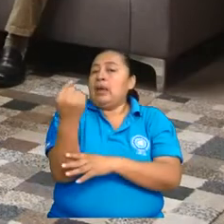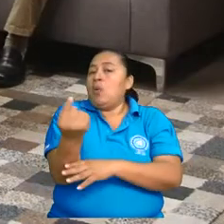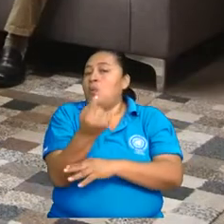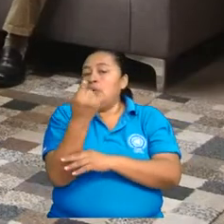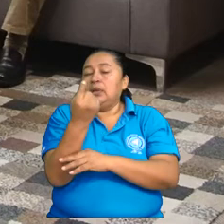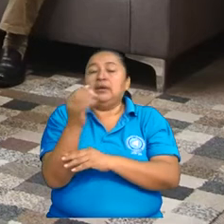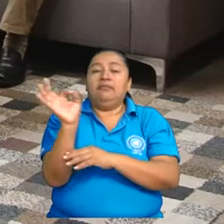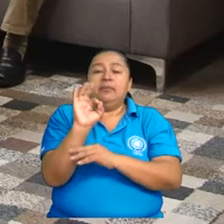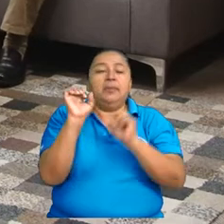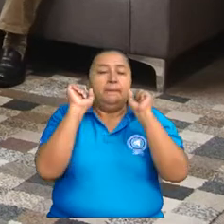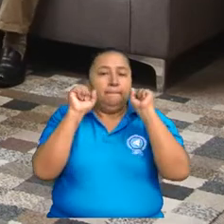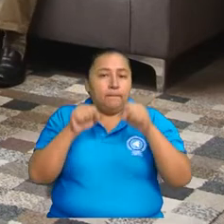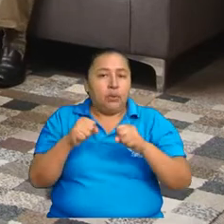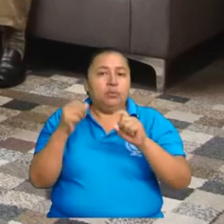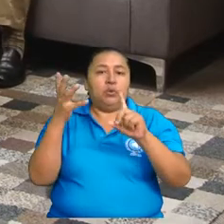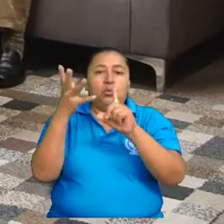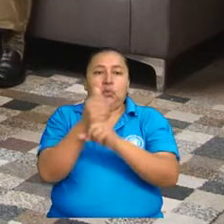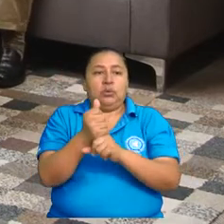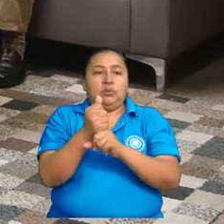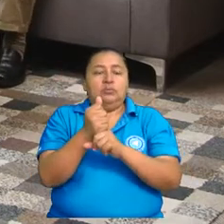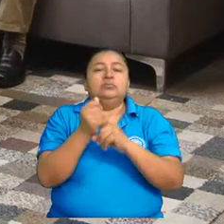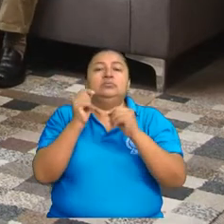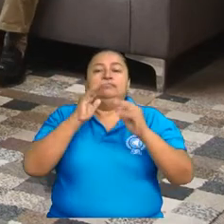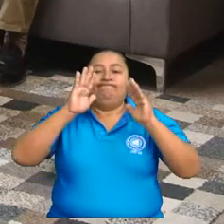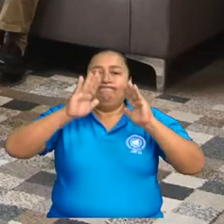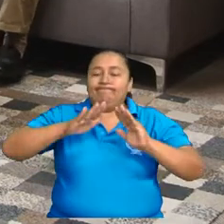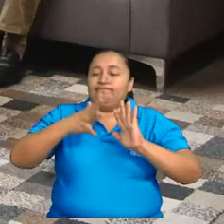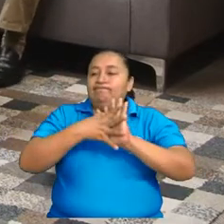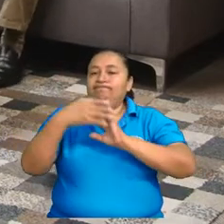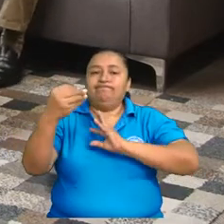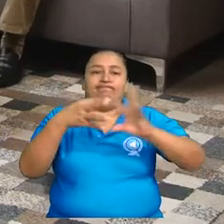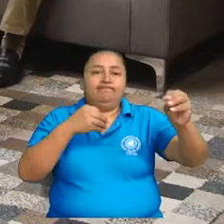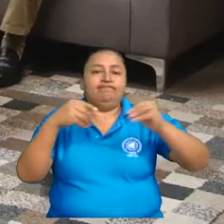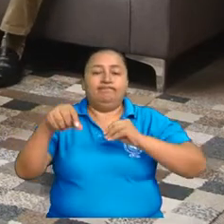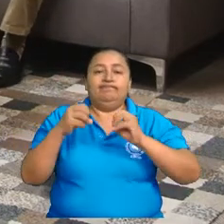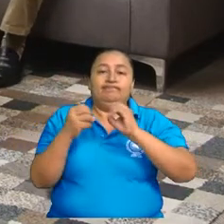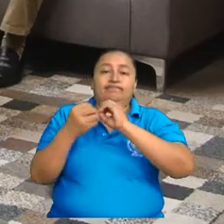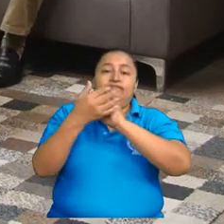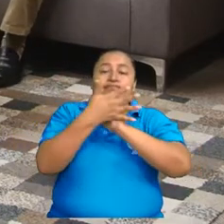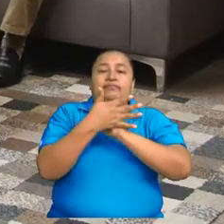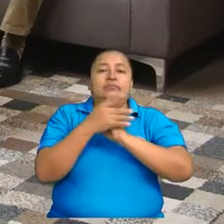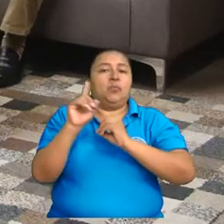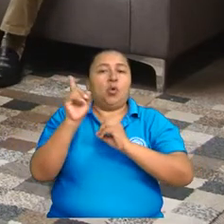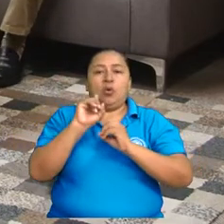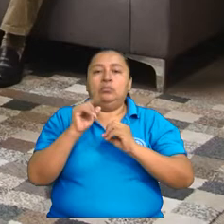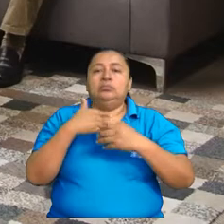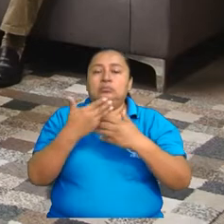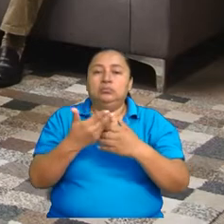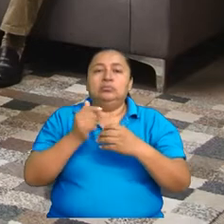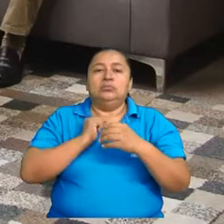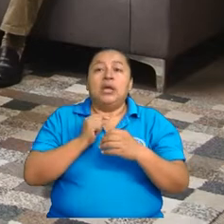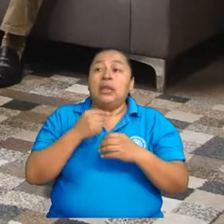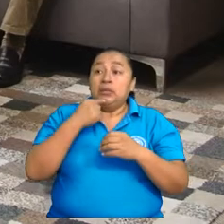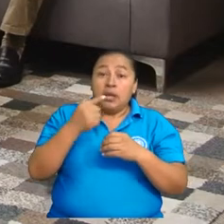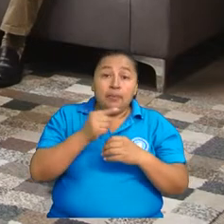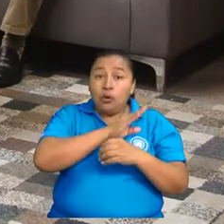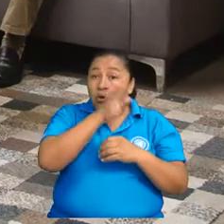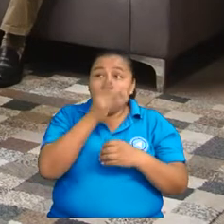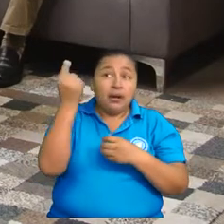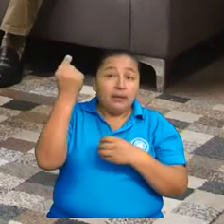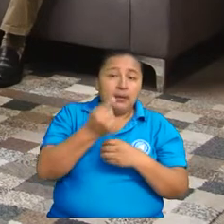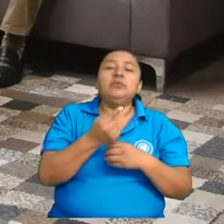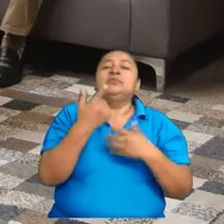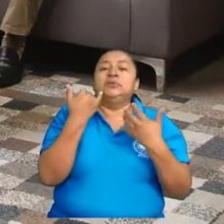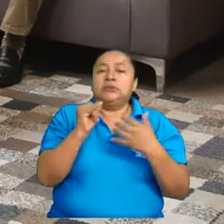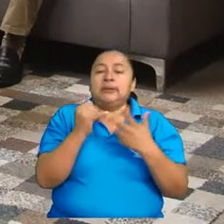que podemos nosotros lograr, ¿no?, el contener la transmisión de este virus. No dijimos nunca que no iba a haber la presencia del virus, pero